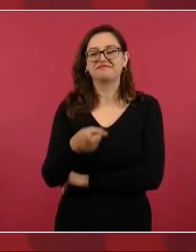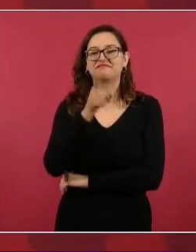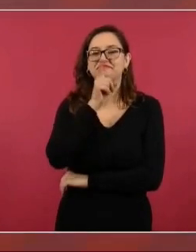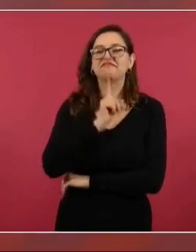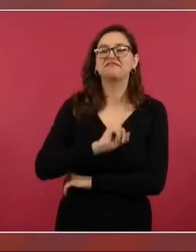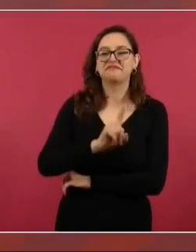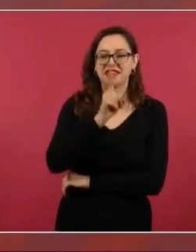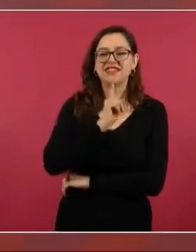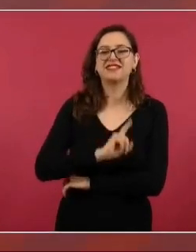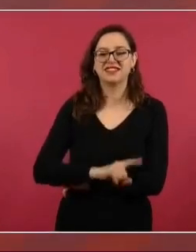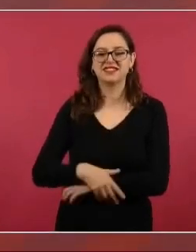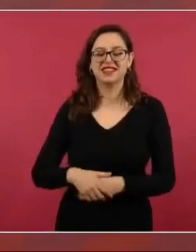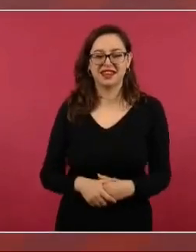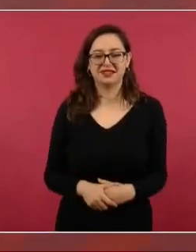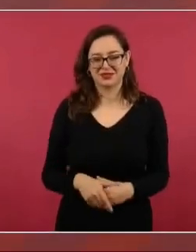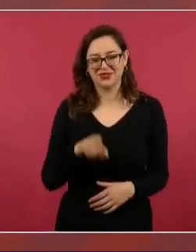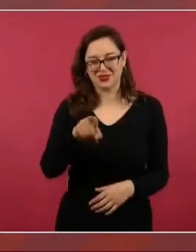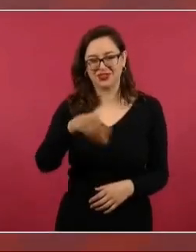también.